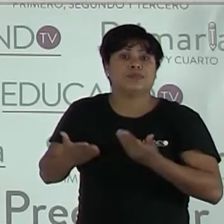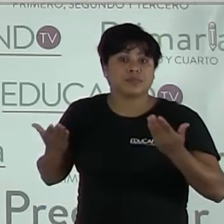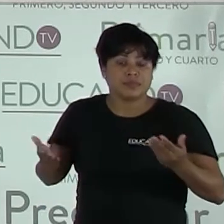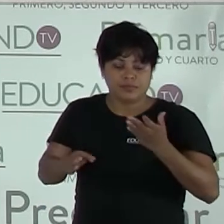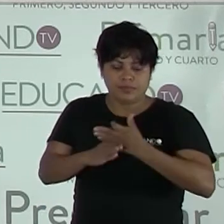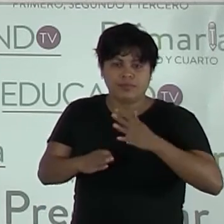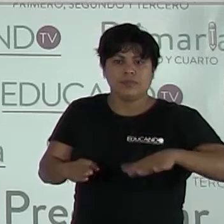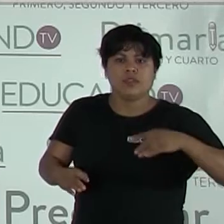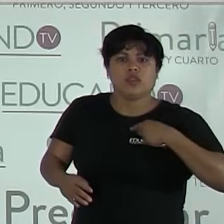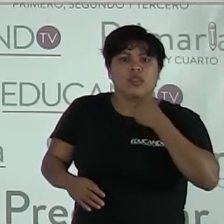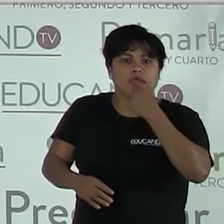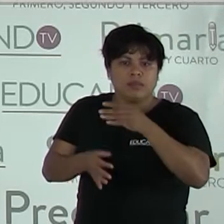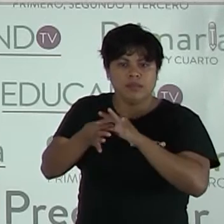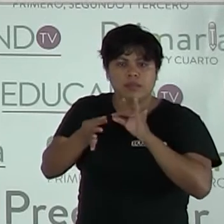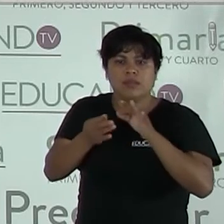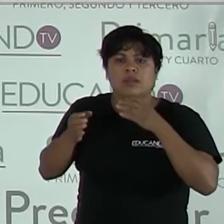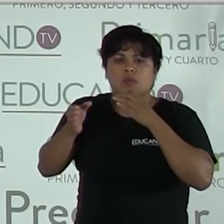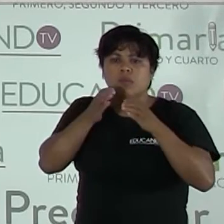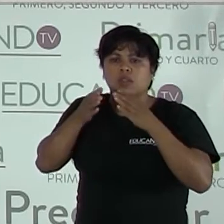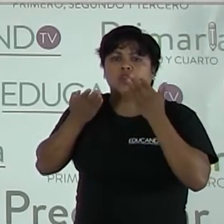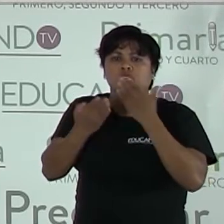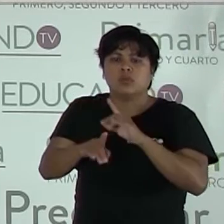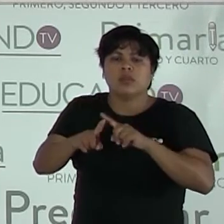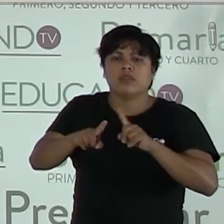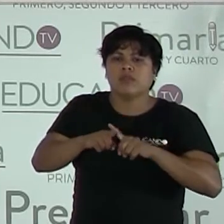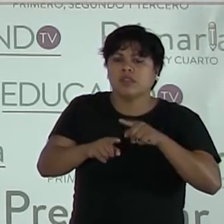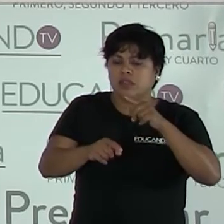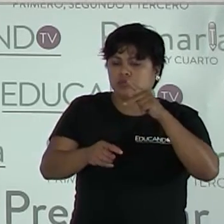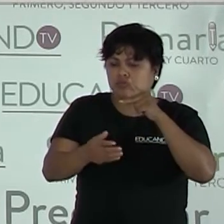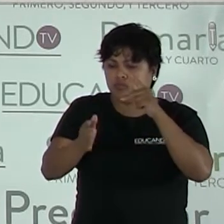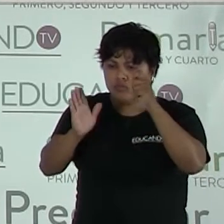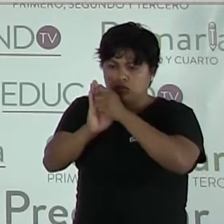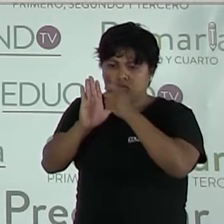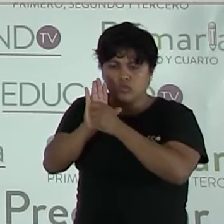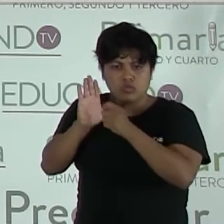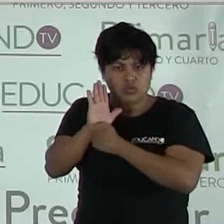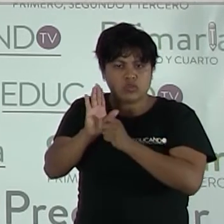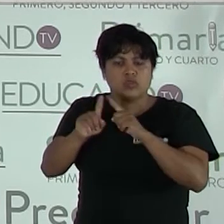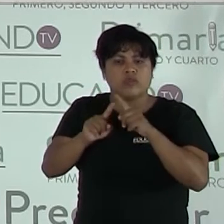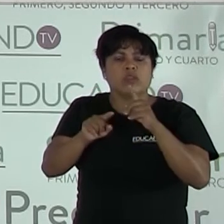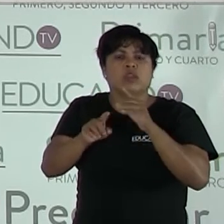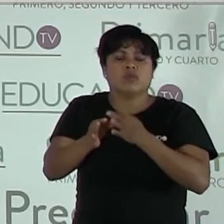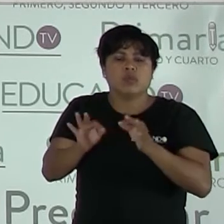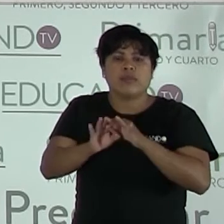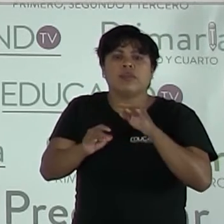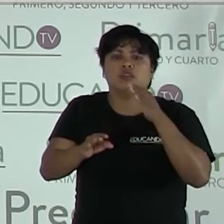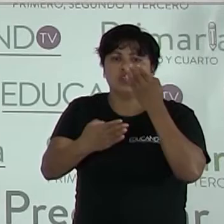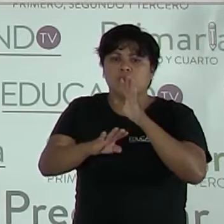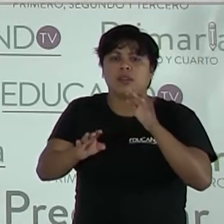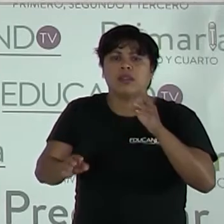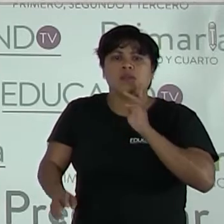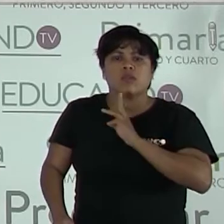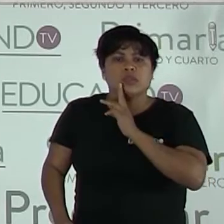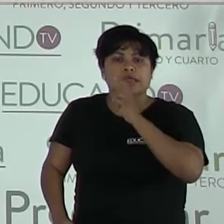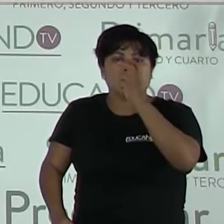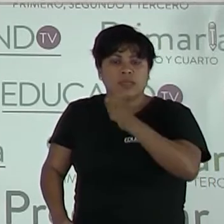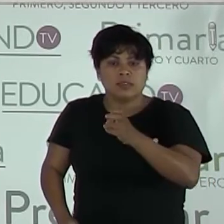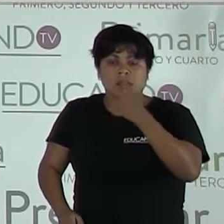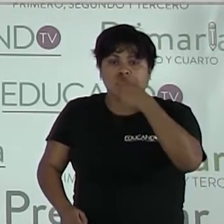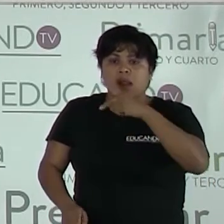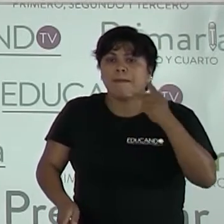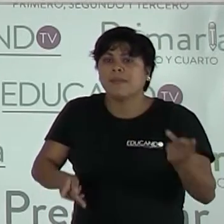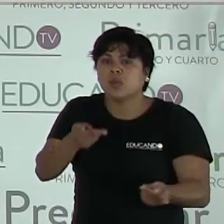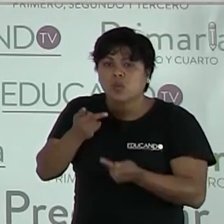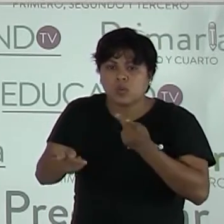ahora, hace rato te comentaba acerca de los puntos importantes y las características de la noticia, que respondía